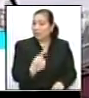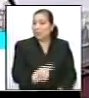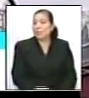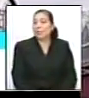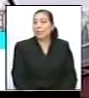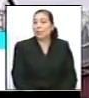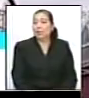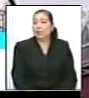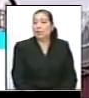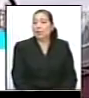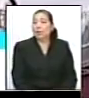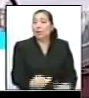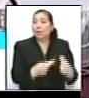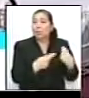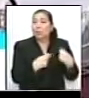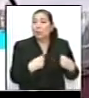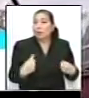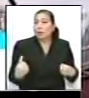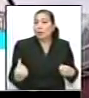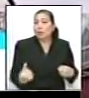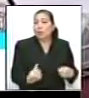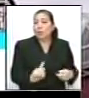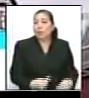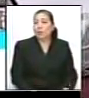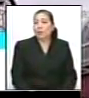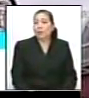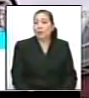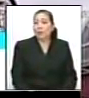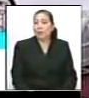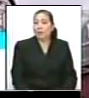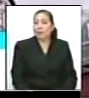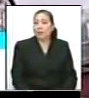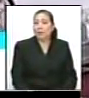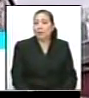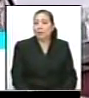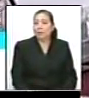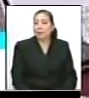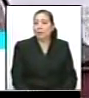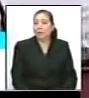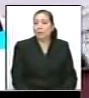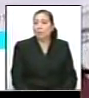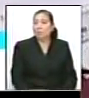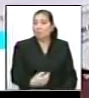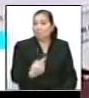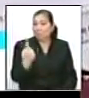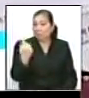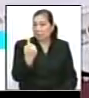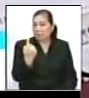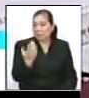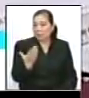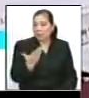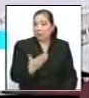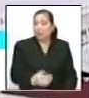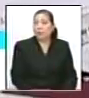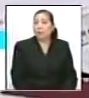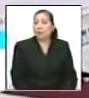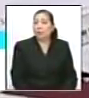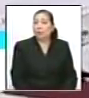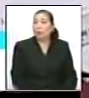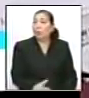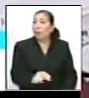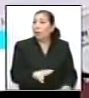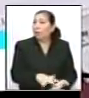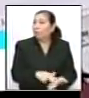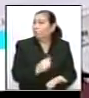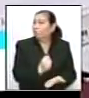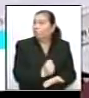a lo que nos compete a nosotros. Y aquí, en una primera oportunidad, no se aprobó